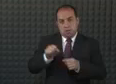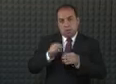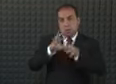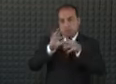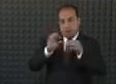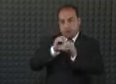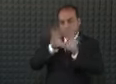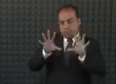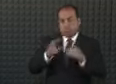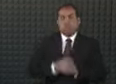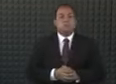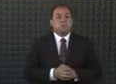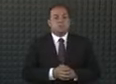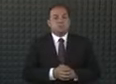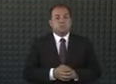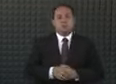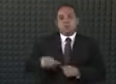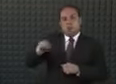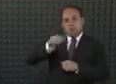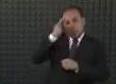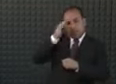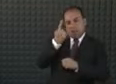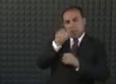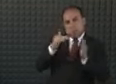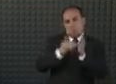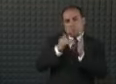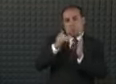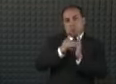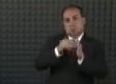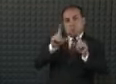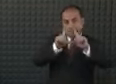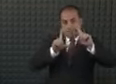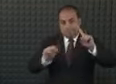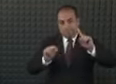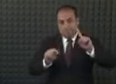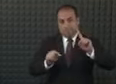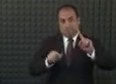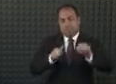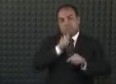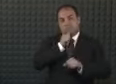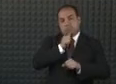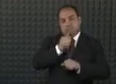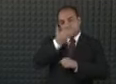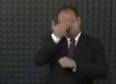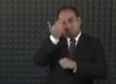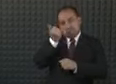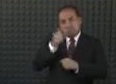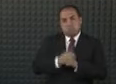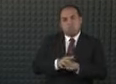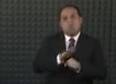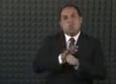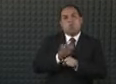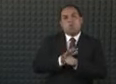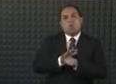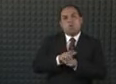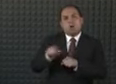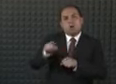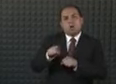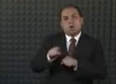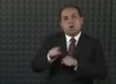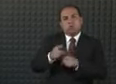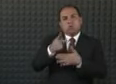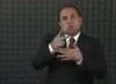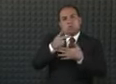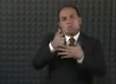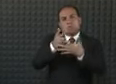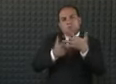detalle. También sobre la O sea, ellos calculan que es 1 millón, pero en todo el país. Entonces no sabemos exactamente cuáles son los criterios que están tomando y se